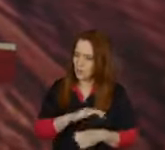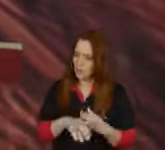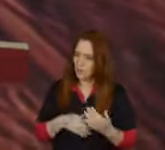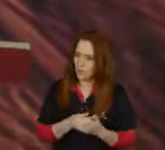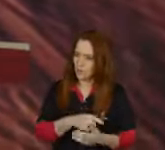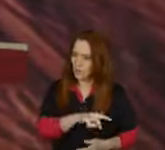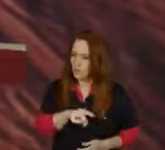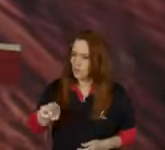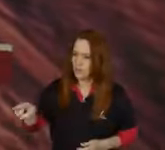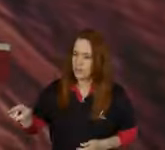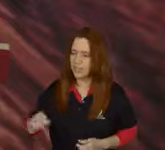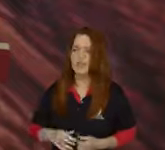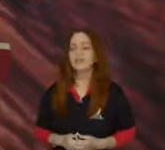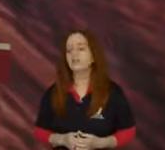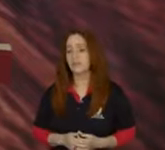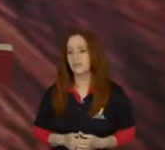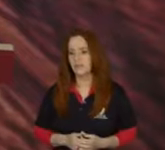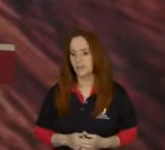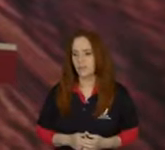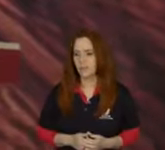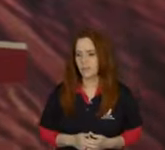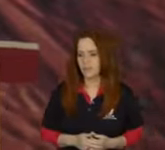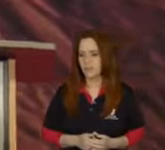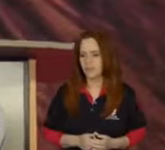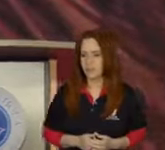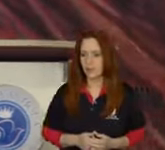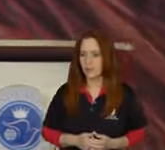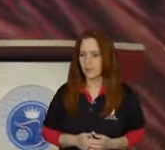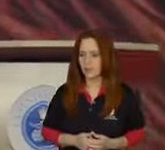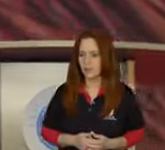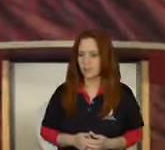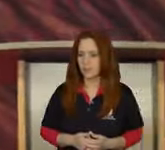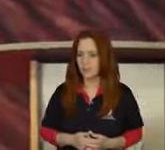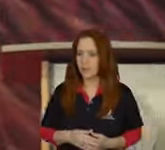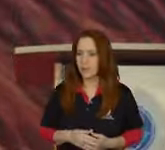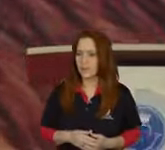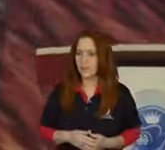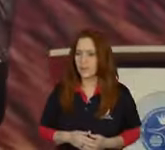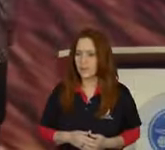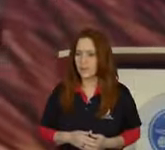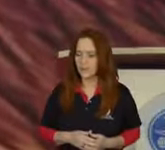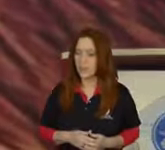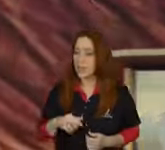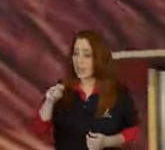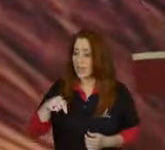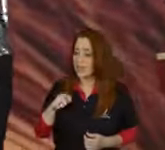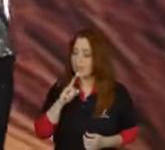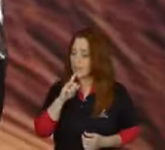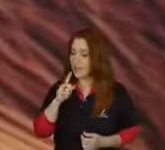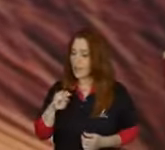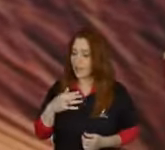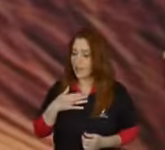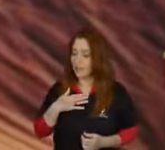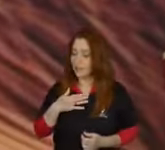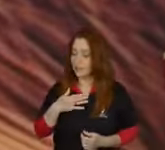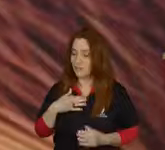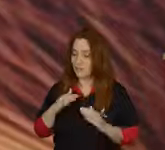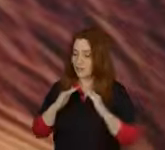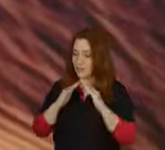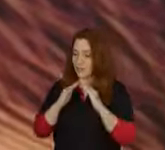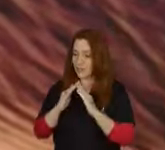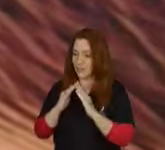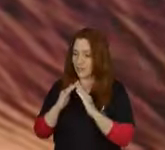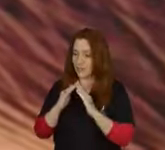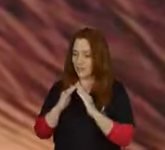hay nada mejor que tú recibir palabras y llegar aquí. Este es mi hogar, este es mi casa. Gracias, apóstol, por siempre el privilegio